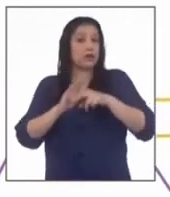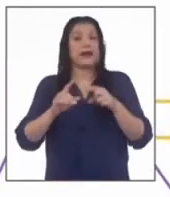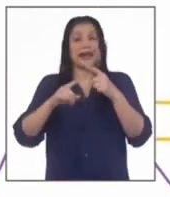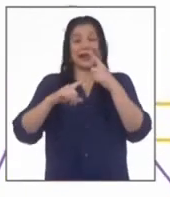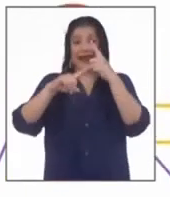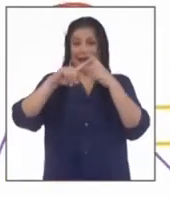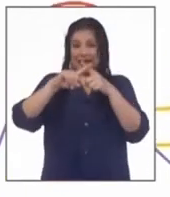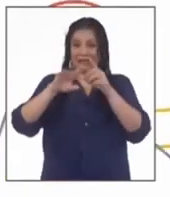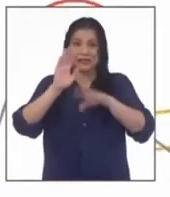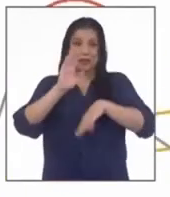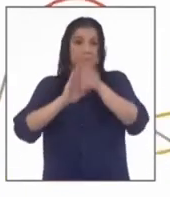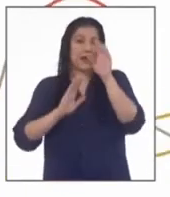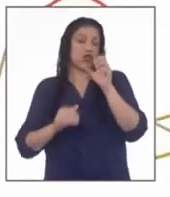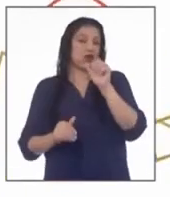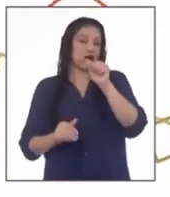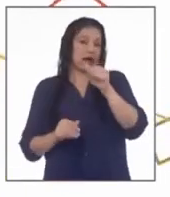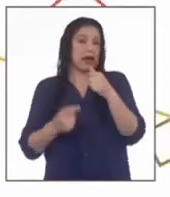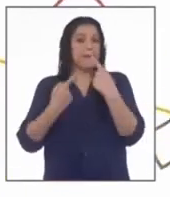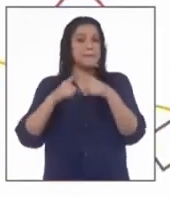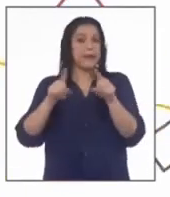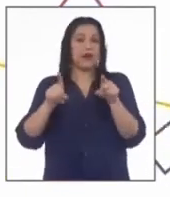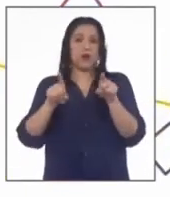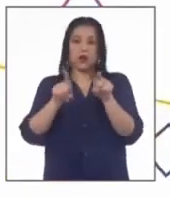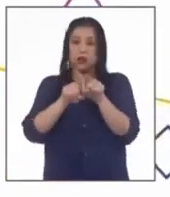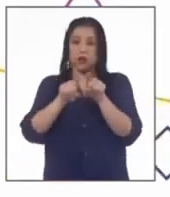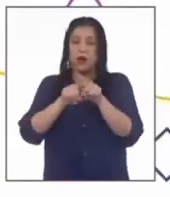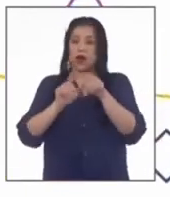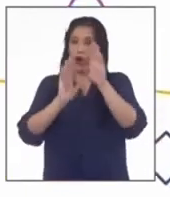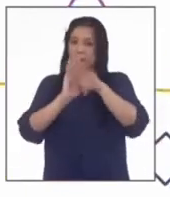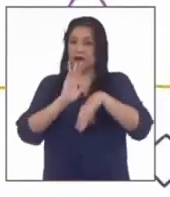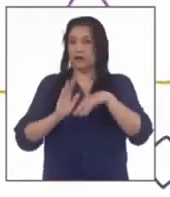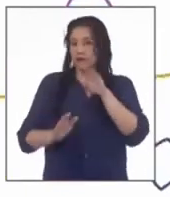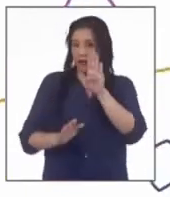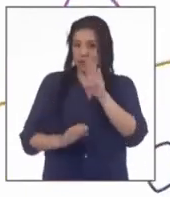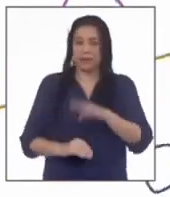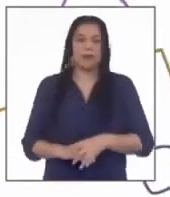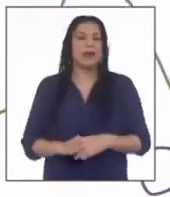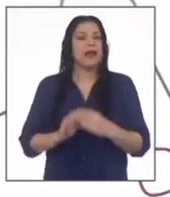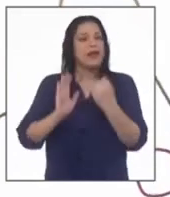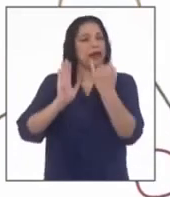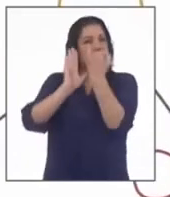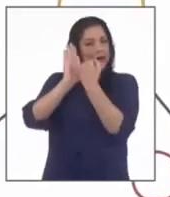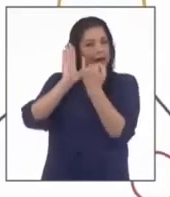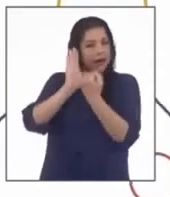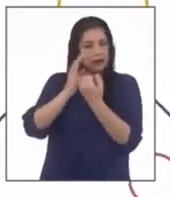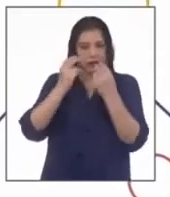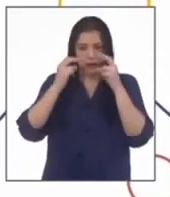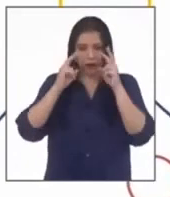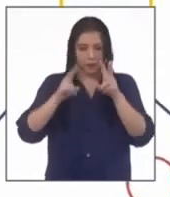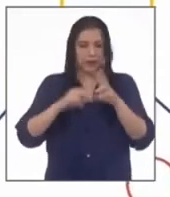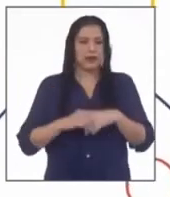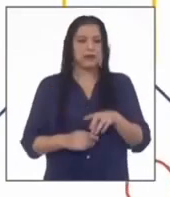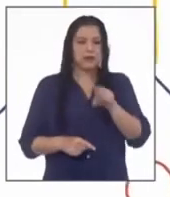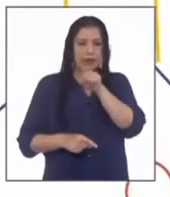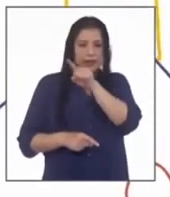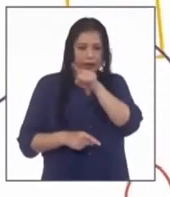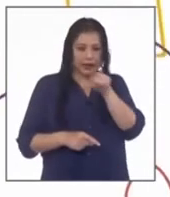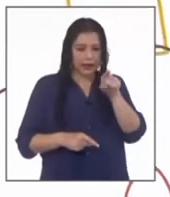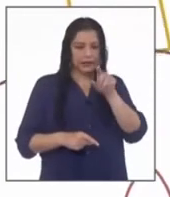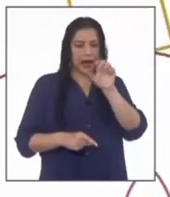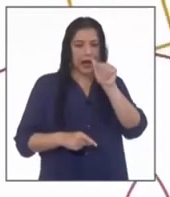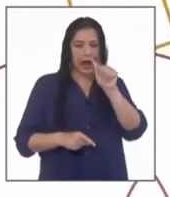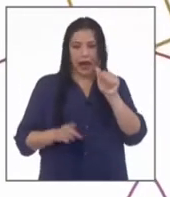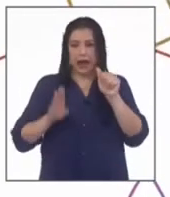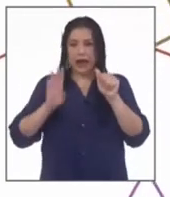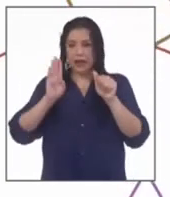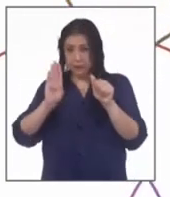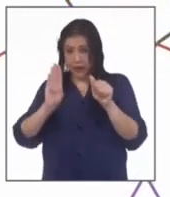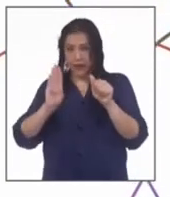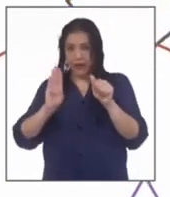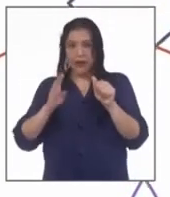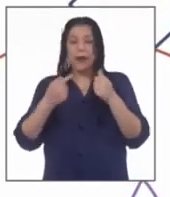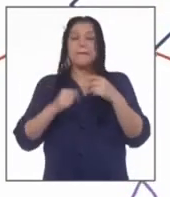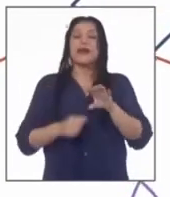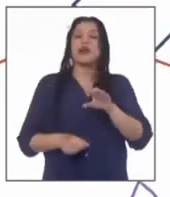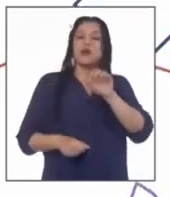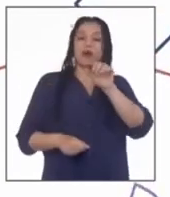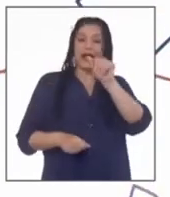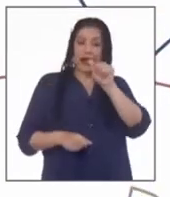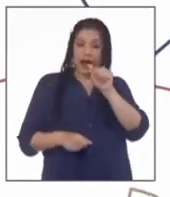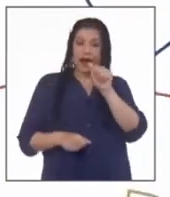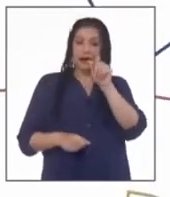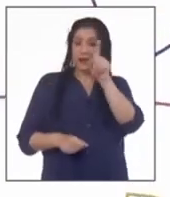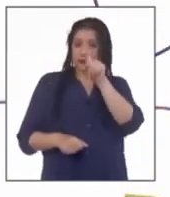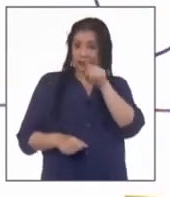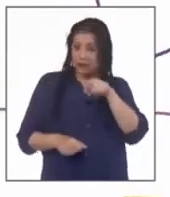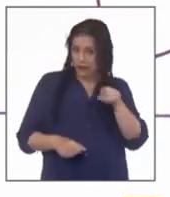mayor que A, pero menor o igual que B. Gráficamente tendríamos los puntos A y B. Sin embargo, en el punto A se